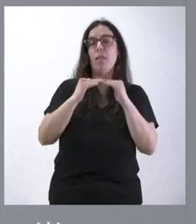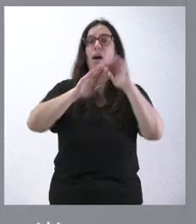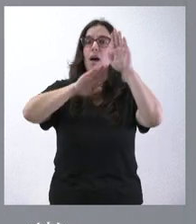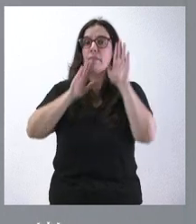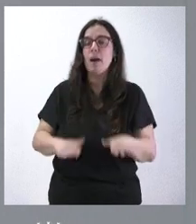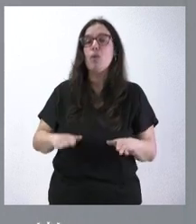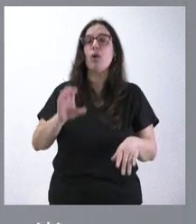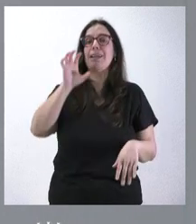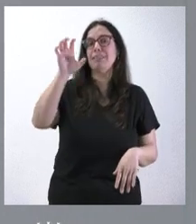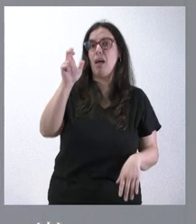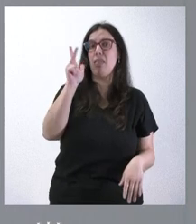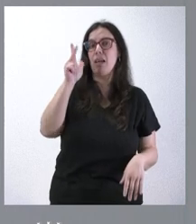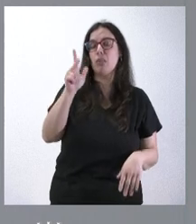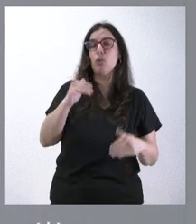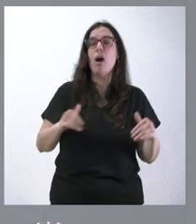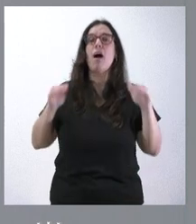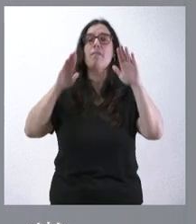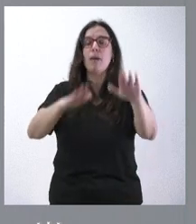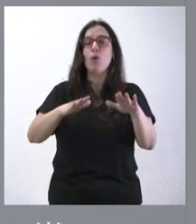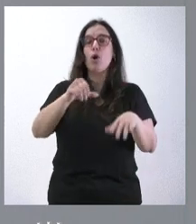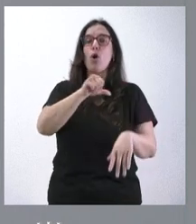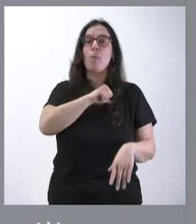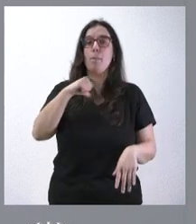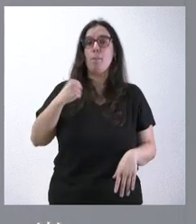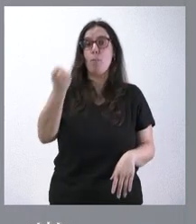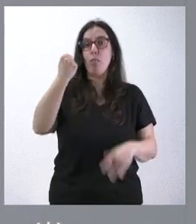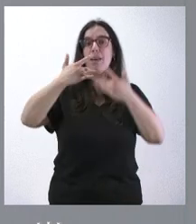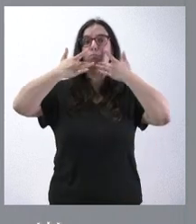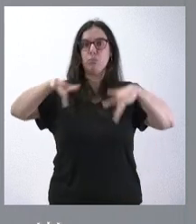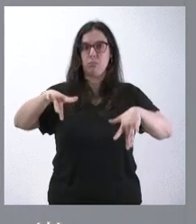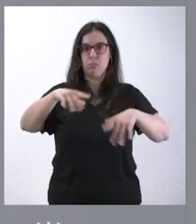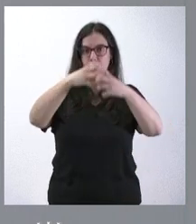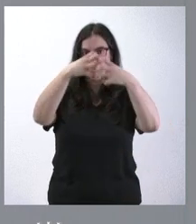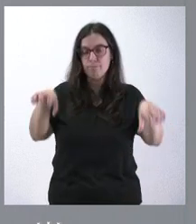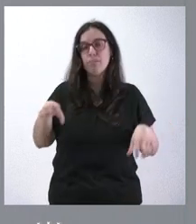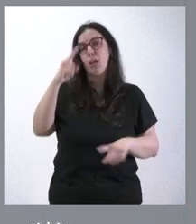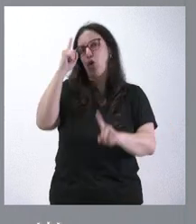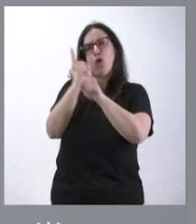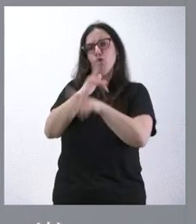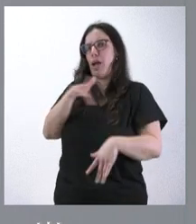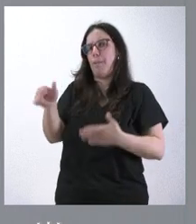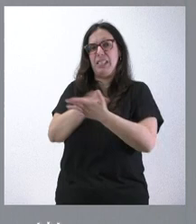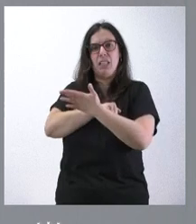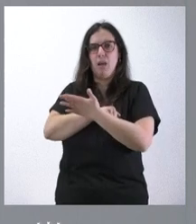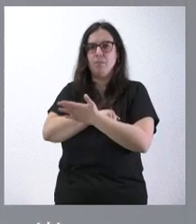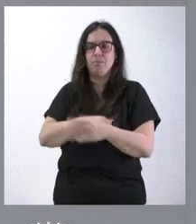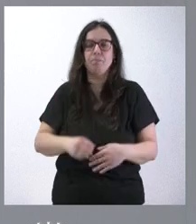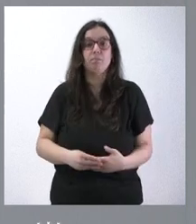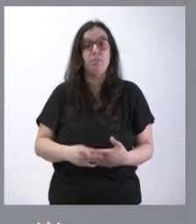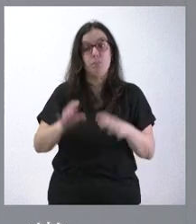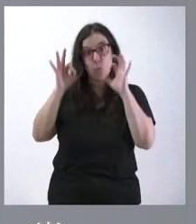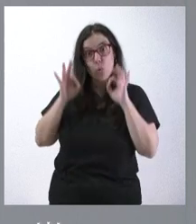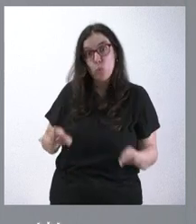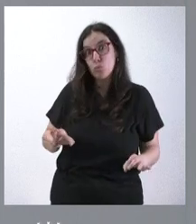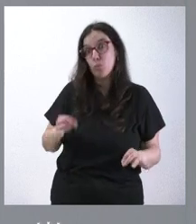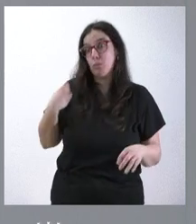del Estado de derecho a favor de la separación de poderes y por tanto en contra de la amnistía que es justo la